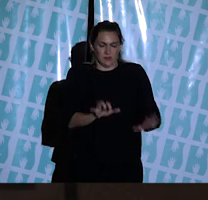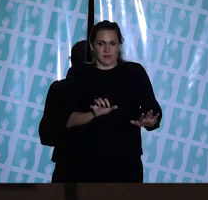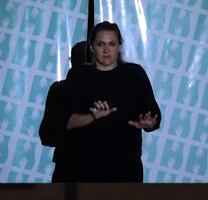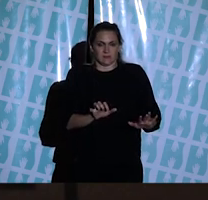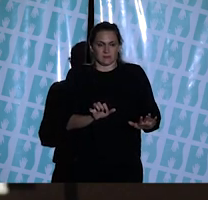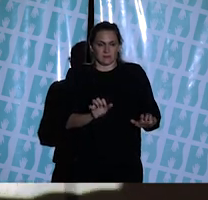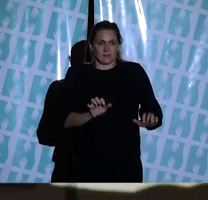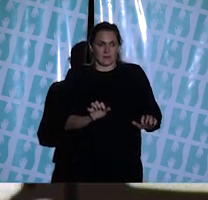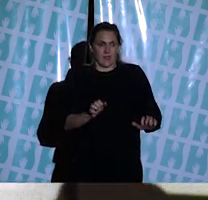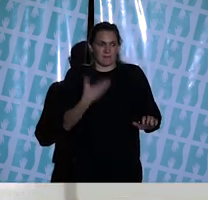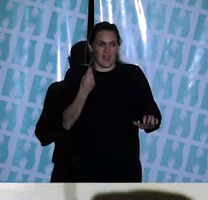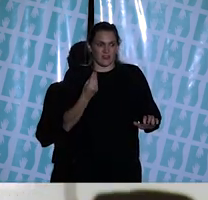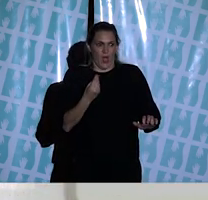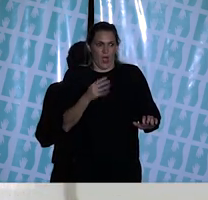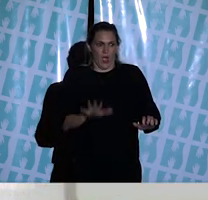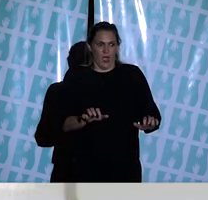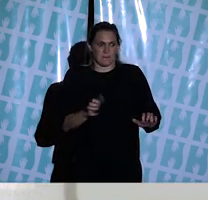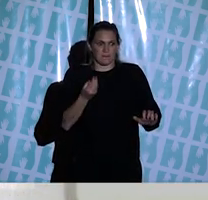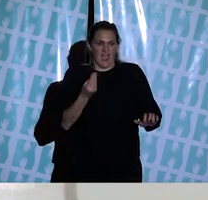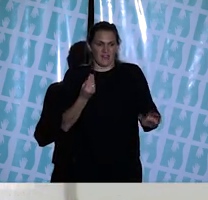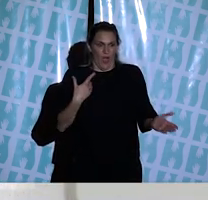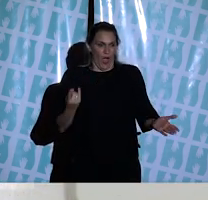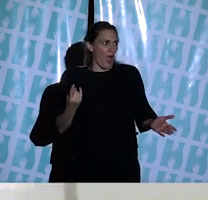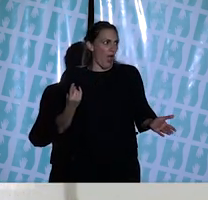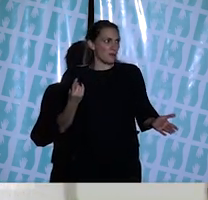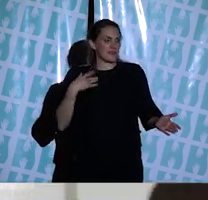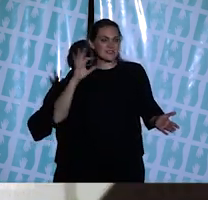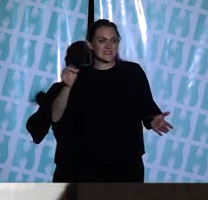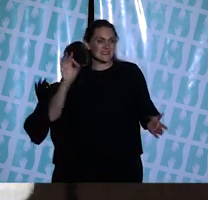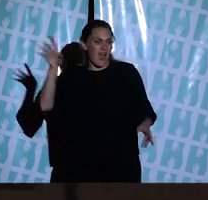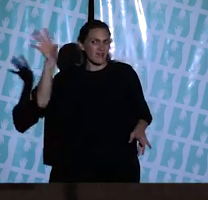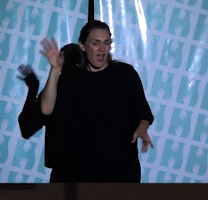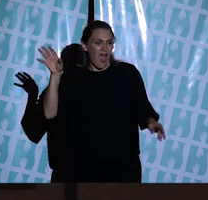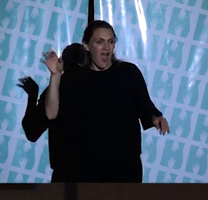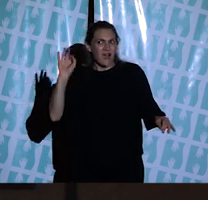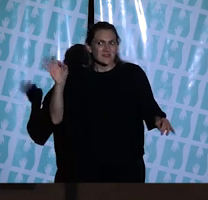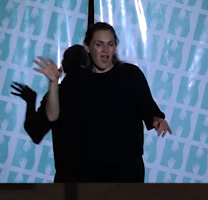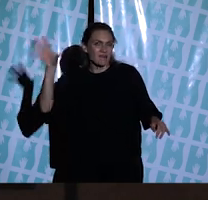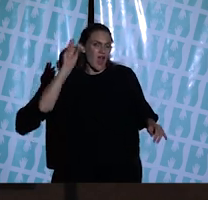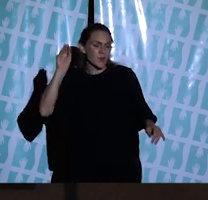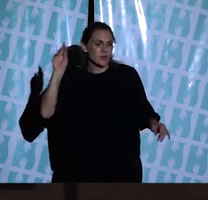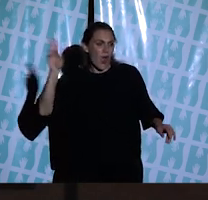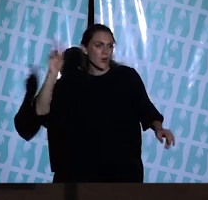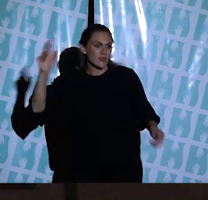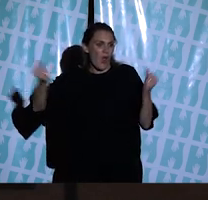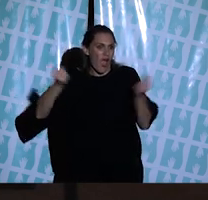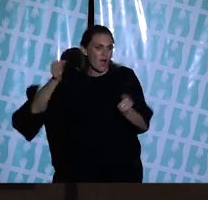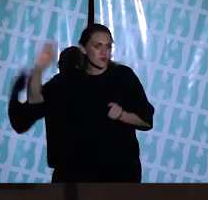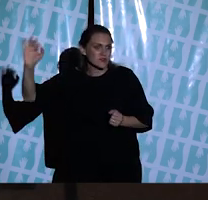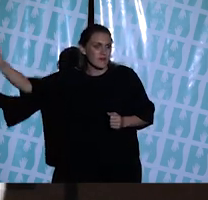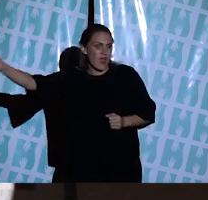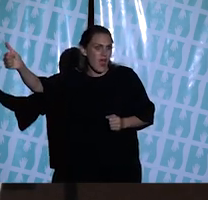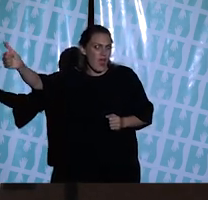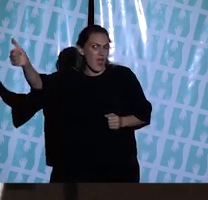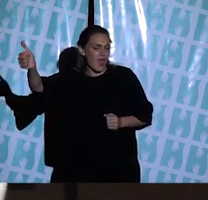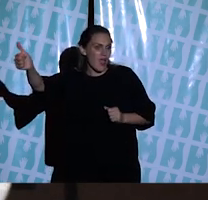Es una conducta de miedo cuando se le acerca, porque el dueño le va a pegar, entonces siente el ruido del auto, pero